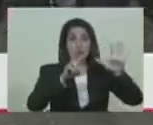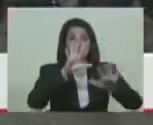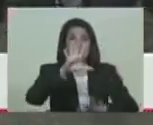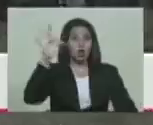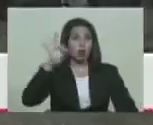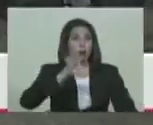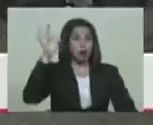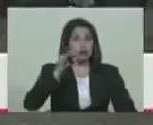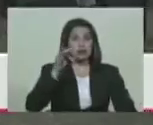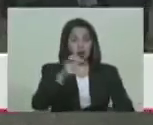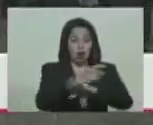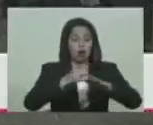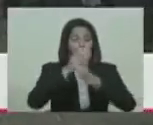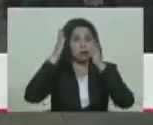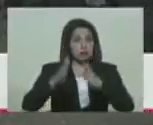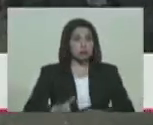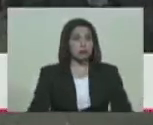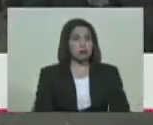75% de las gobernaciones.